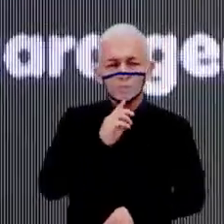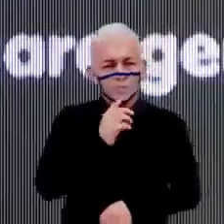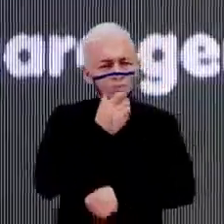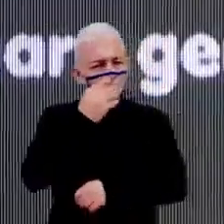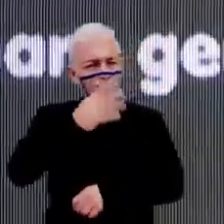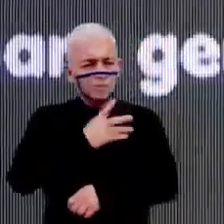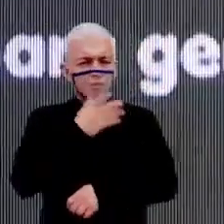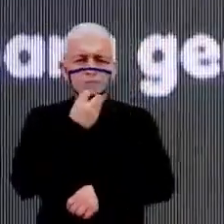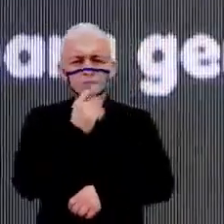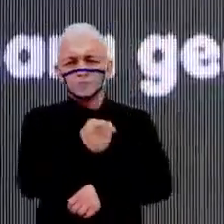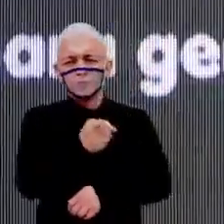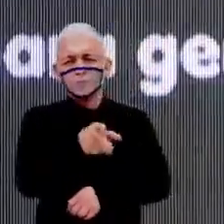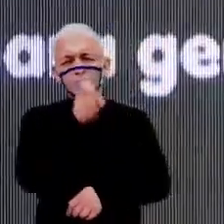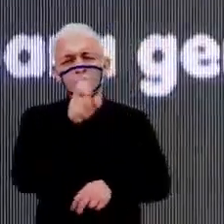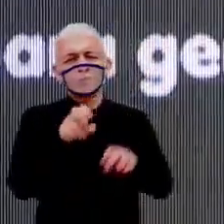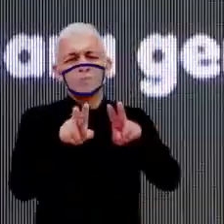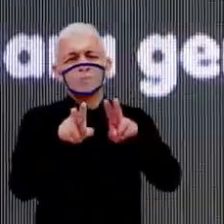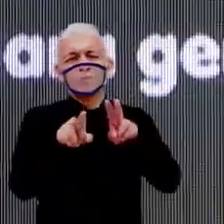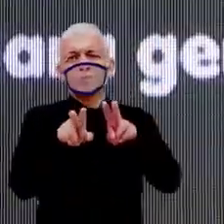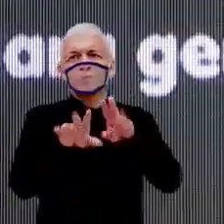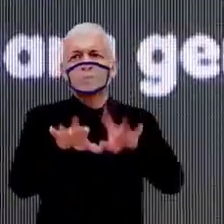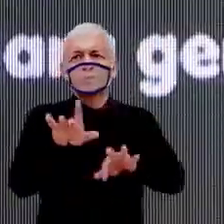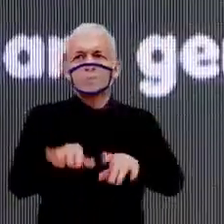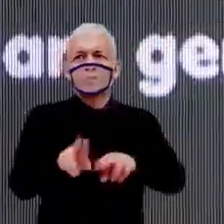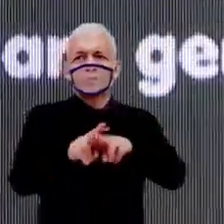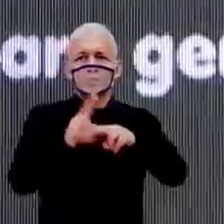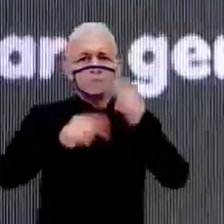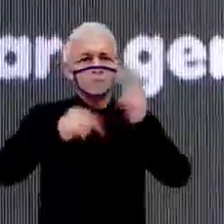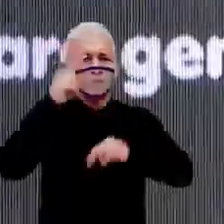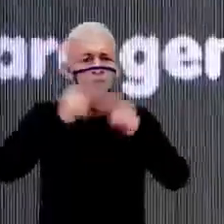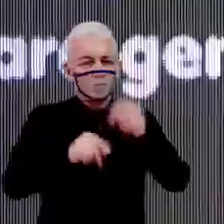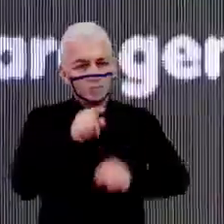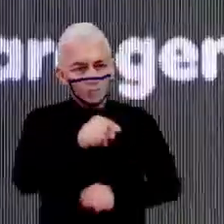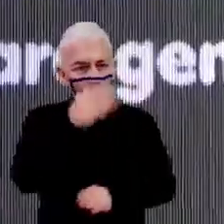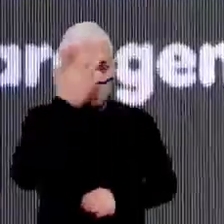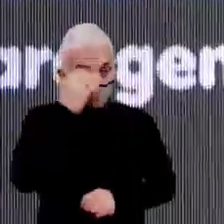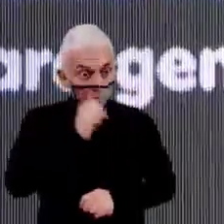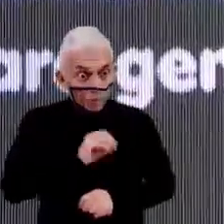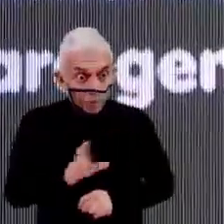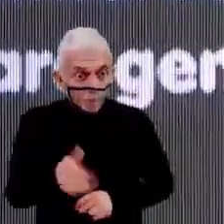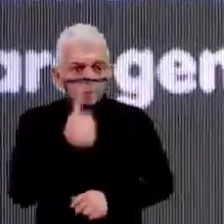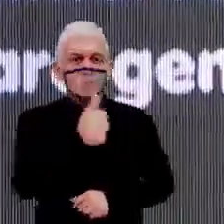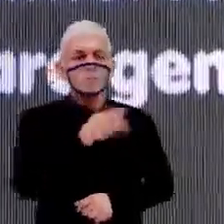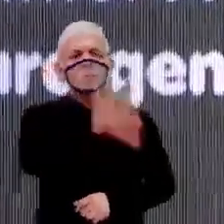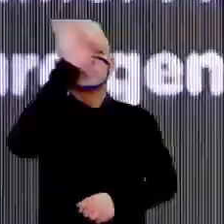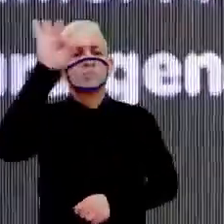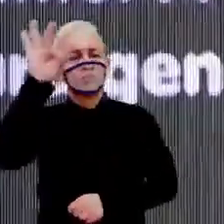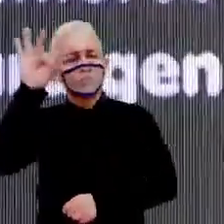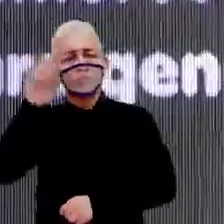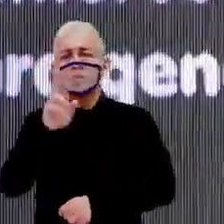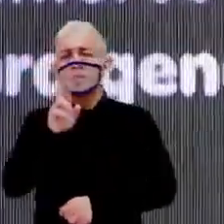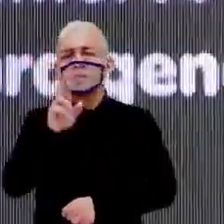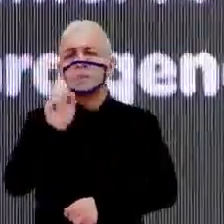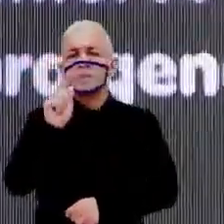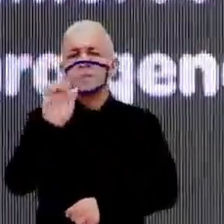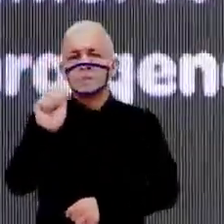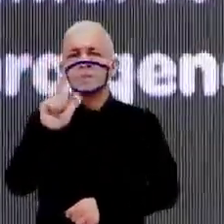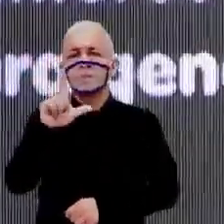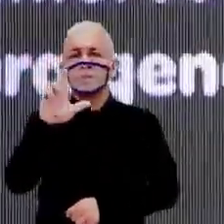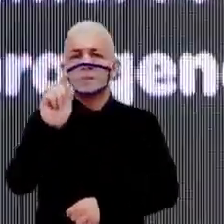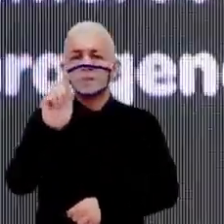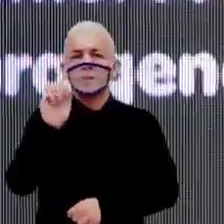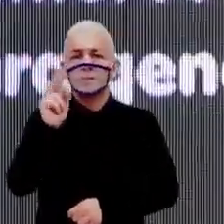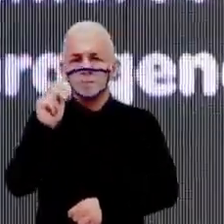dijo, tú eres el nuevo secretario de infraestructura y tienes una tarea muy importante al frente. Y esa persona es Rafa Lafont, a quien yo